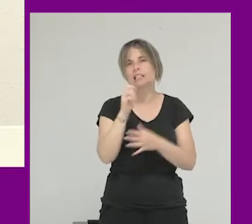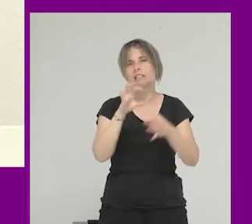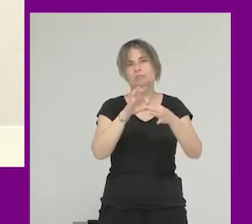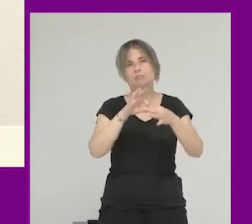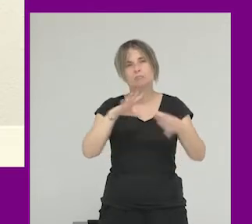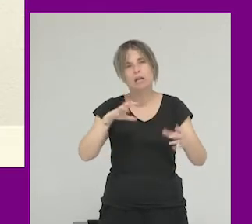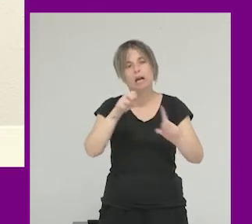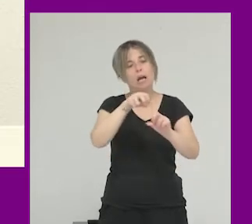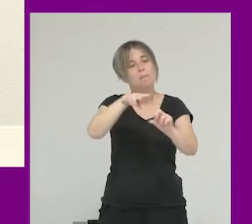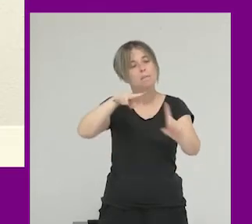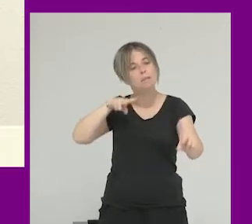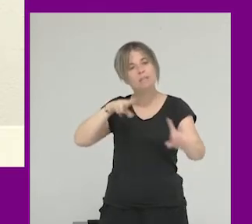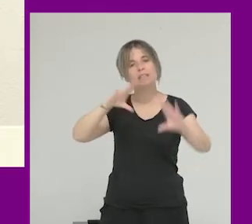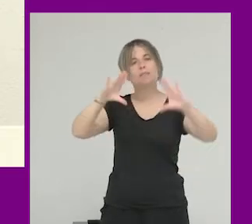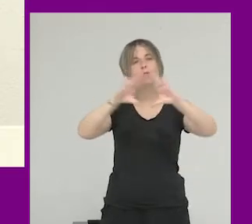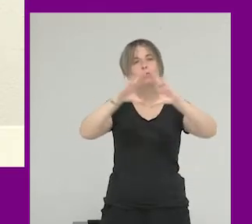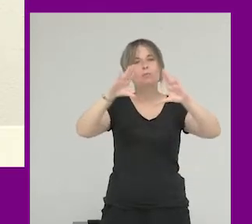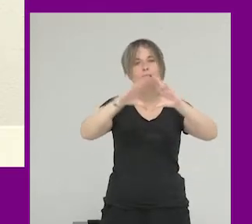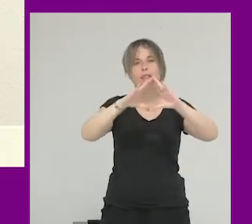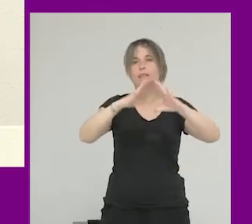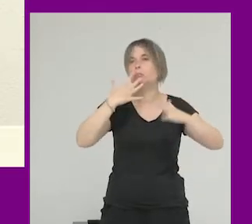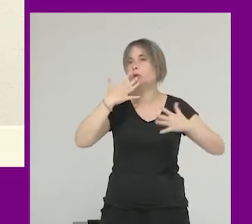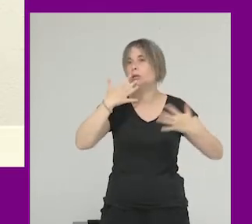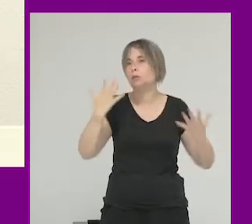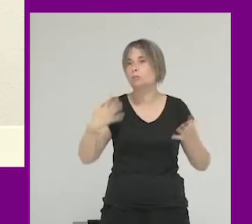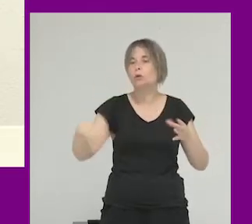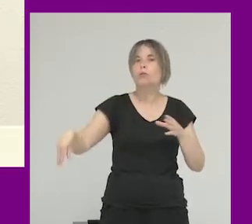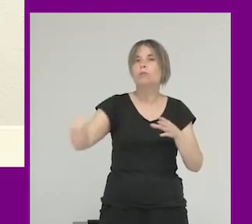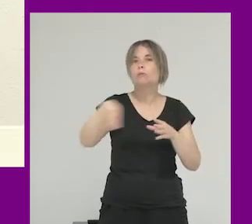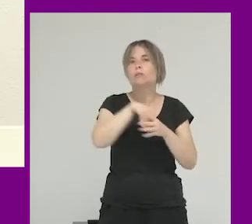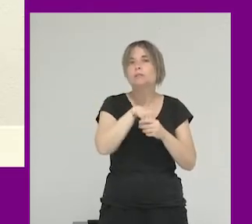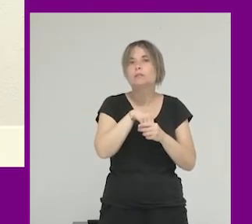esa perspectiva feminista